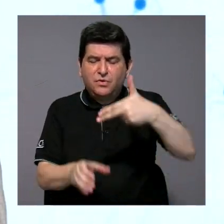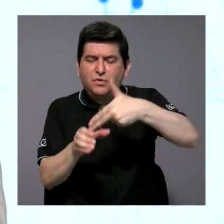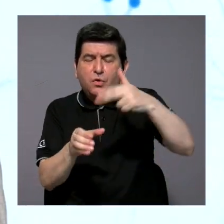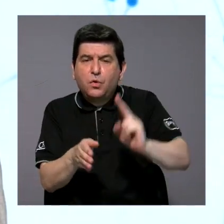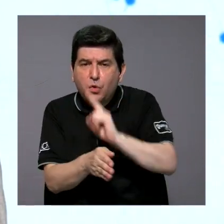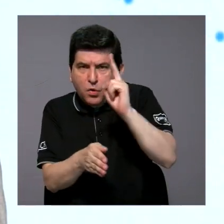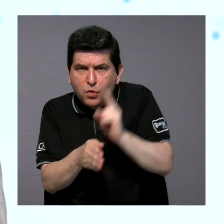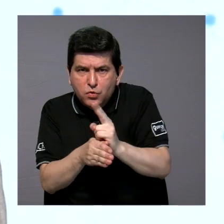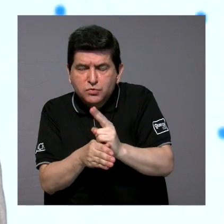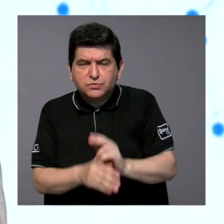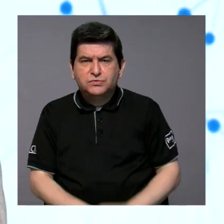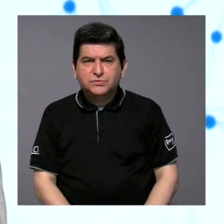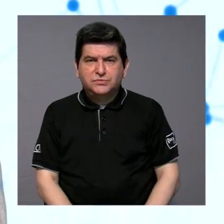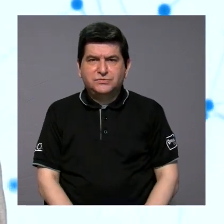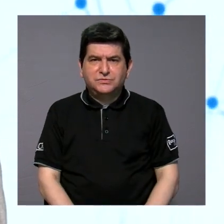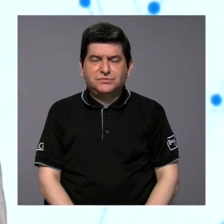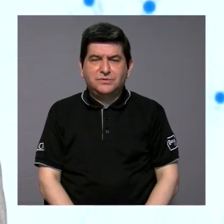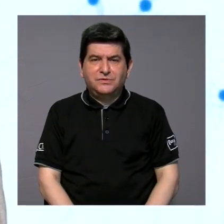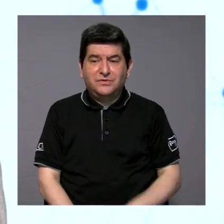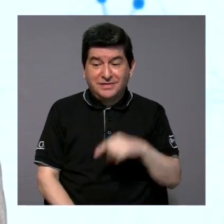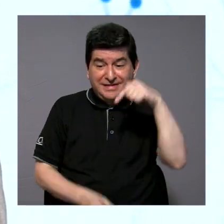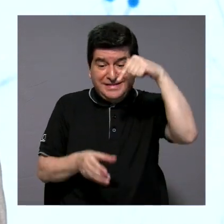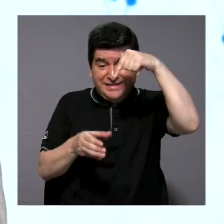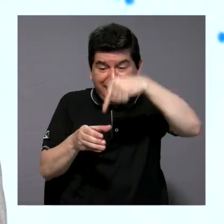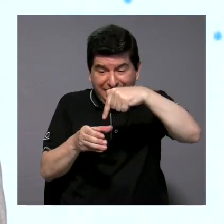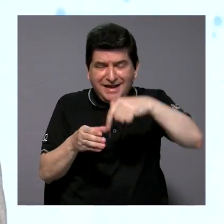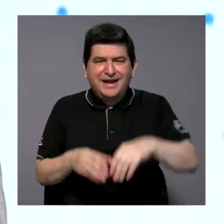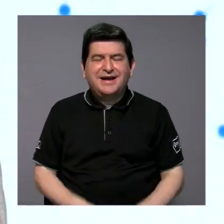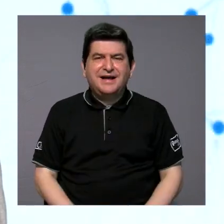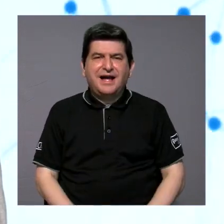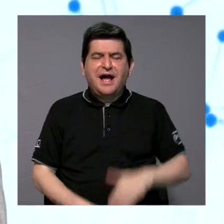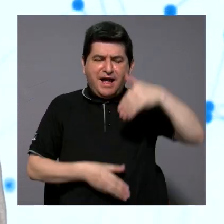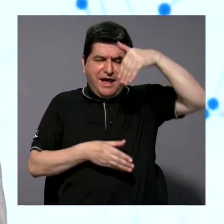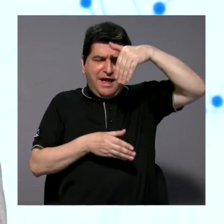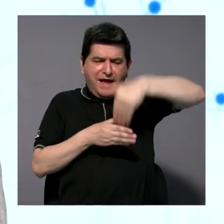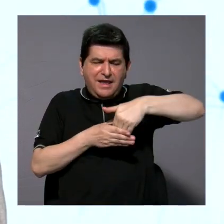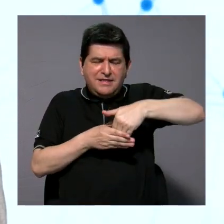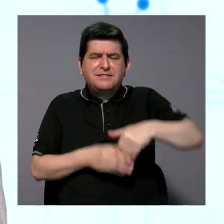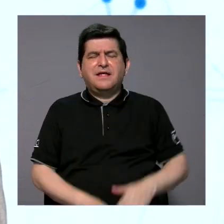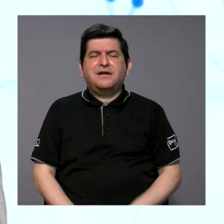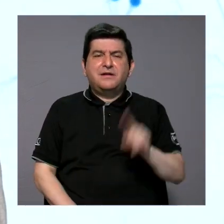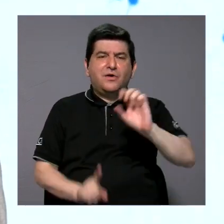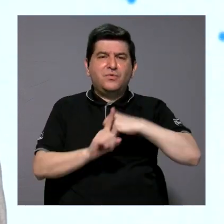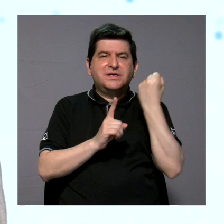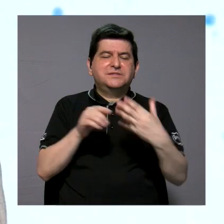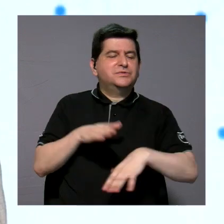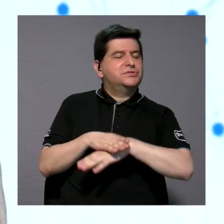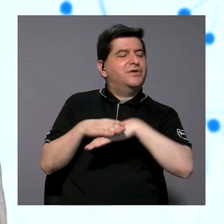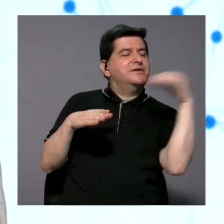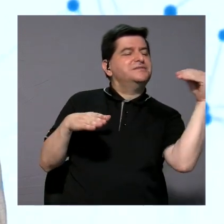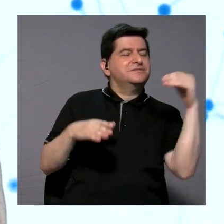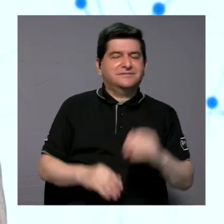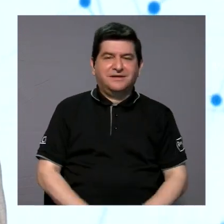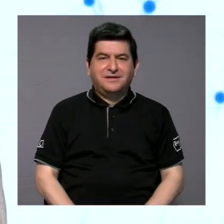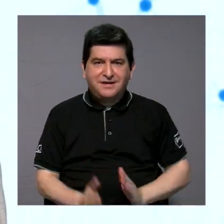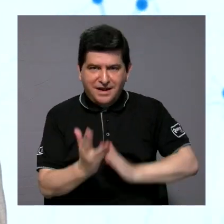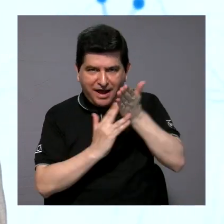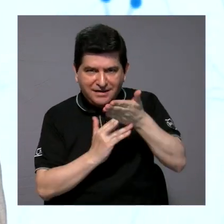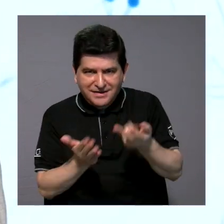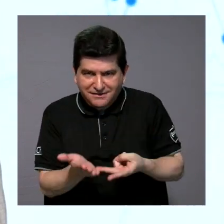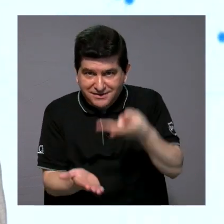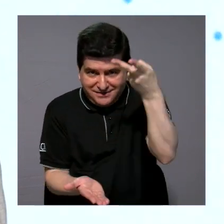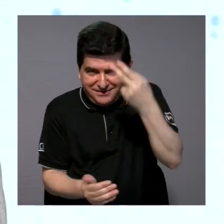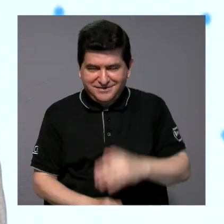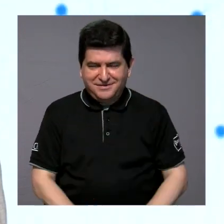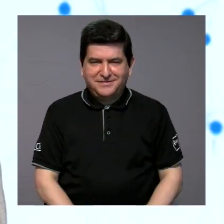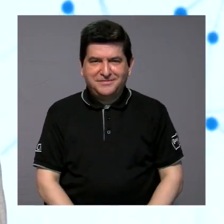gasolina. Estás precisamente internalizando una externalidad por medio de ese valor.